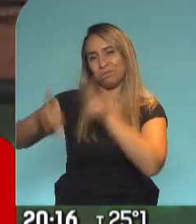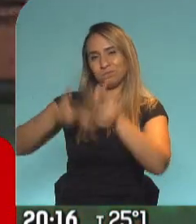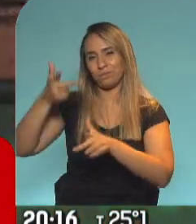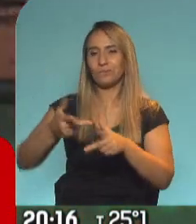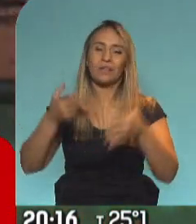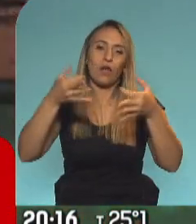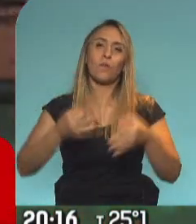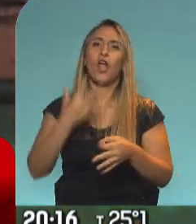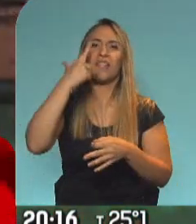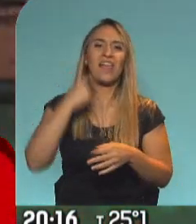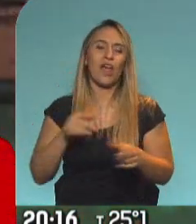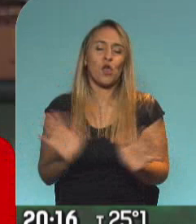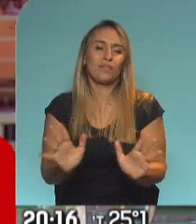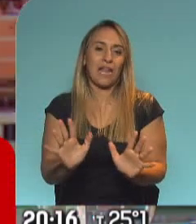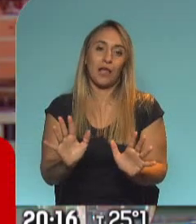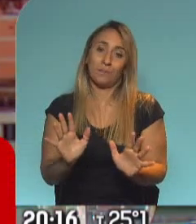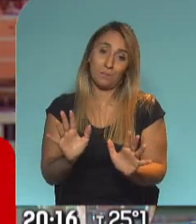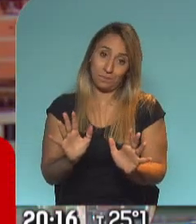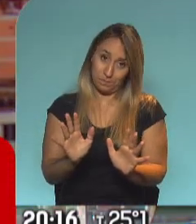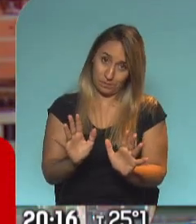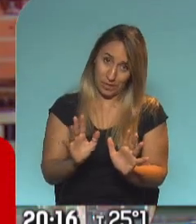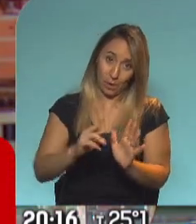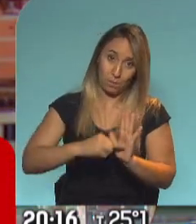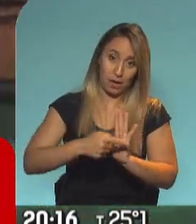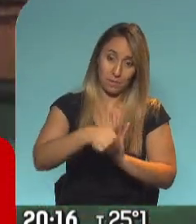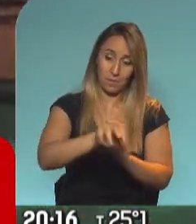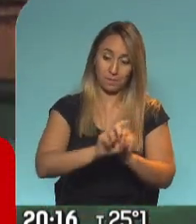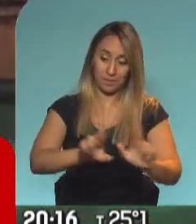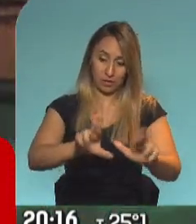vez por 3 días no va a pasar, pero sabemos que es un conflicto que se abre, ¿no? Es un conflicto que se abre. Desde ya.